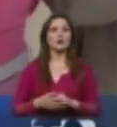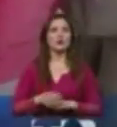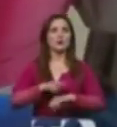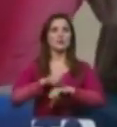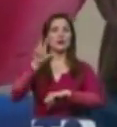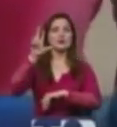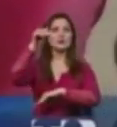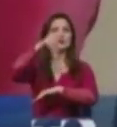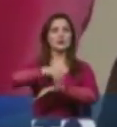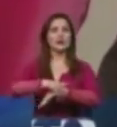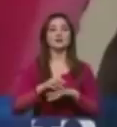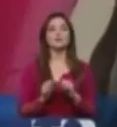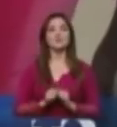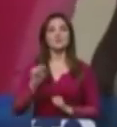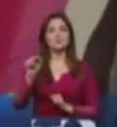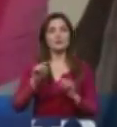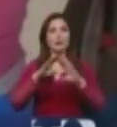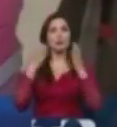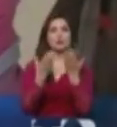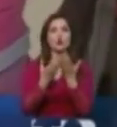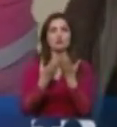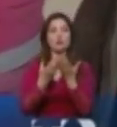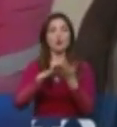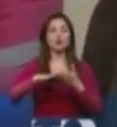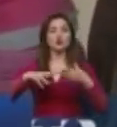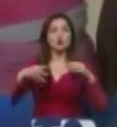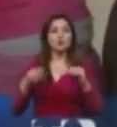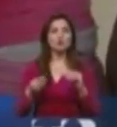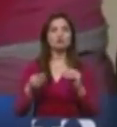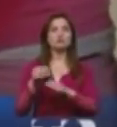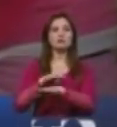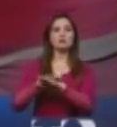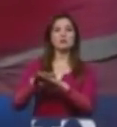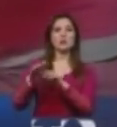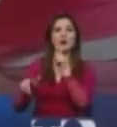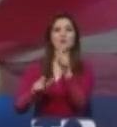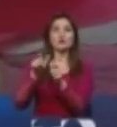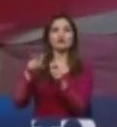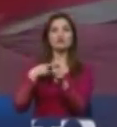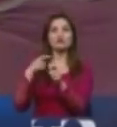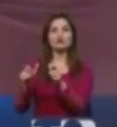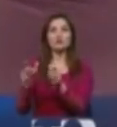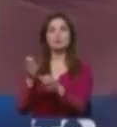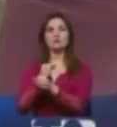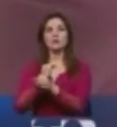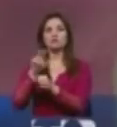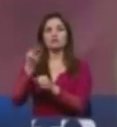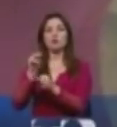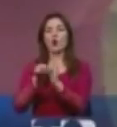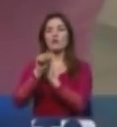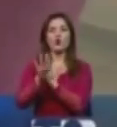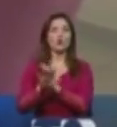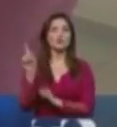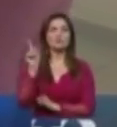de la tarde y esta comisión va a dar una alternativa de solución, invitar a la ciudadanía que ya no realice estas